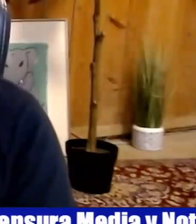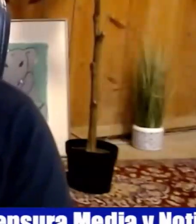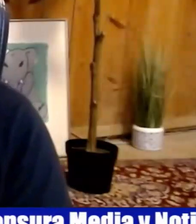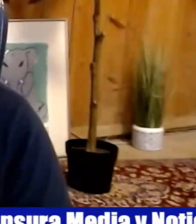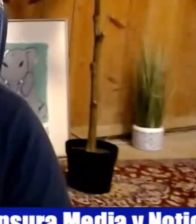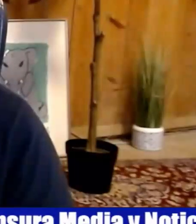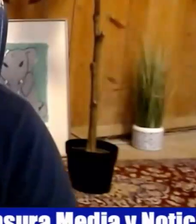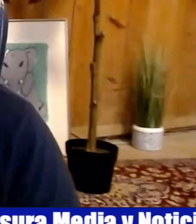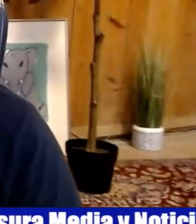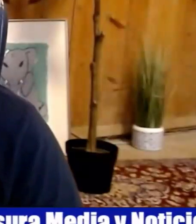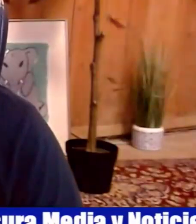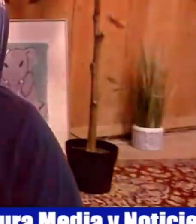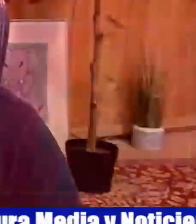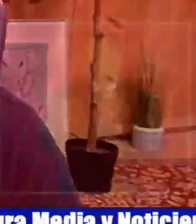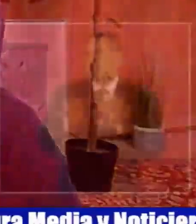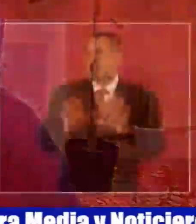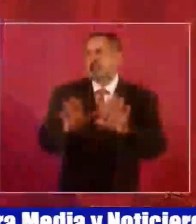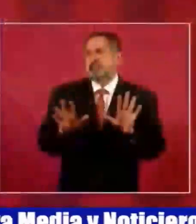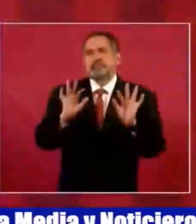dijo el presidente López Obrador.